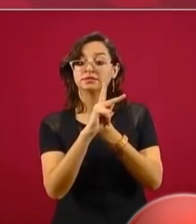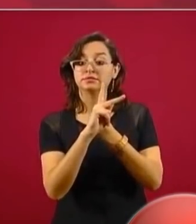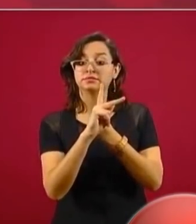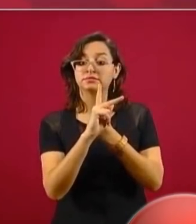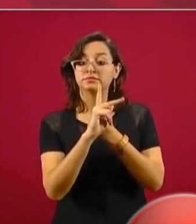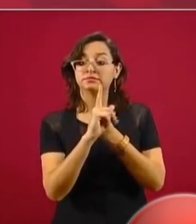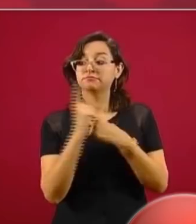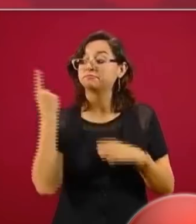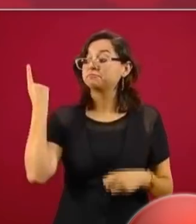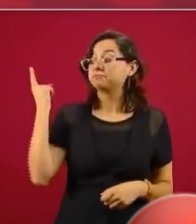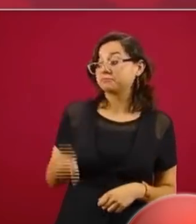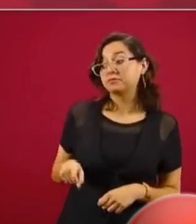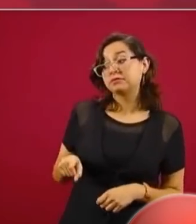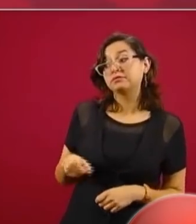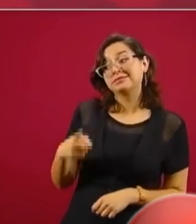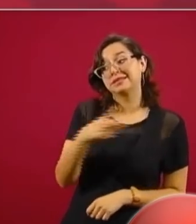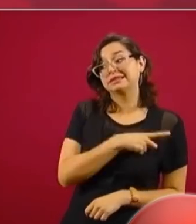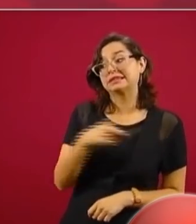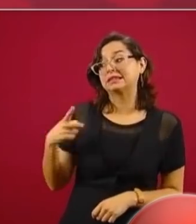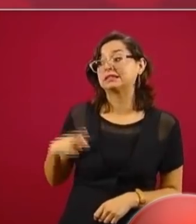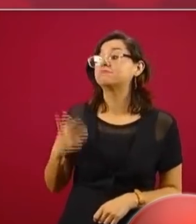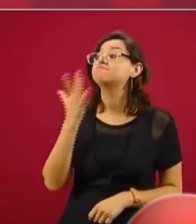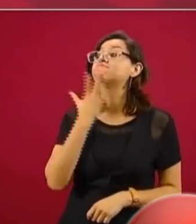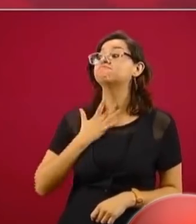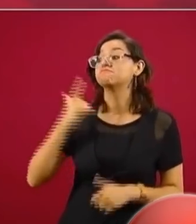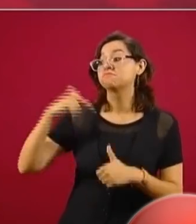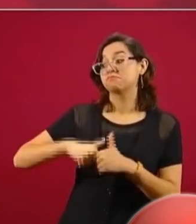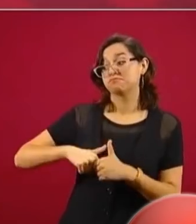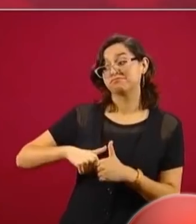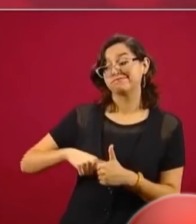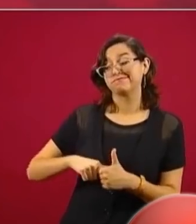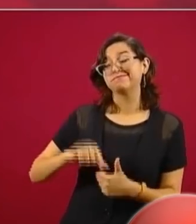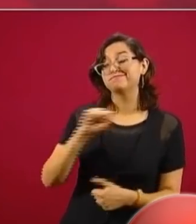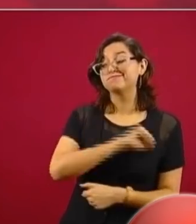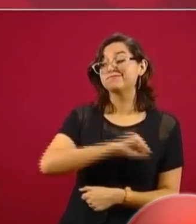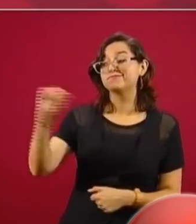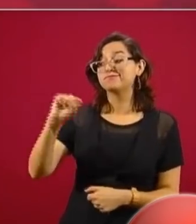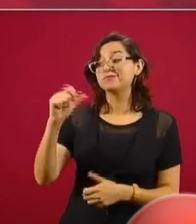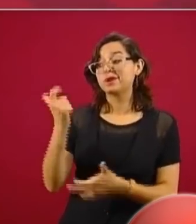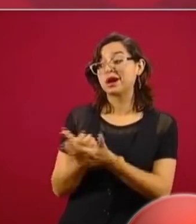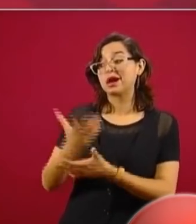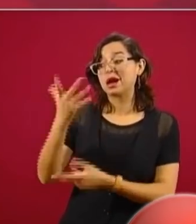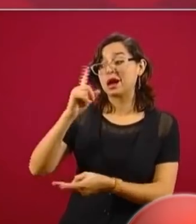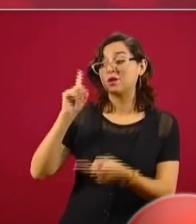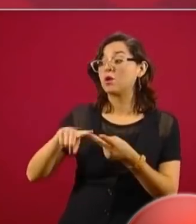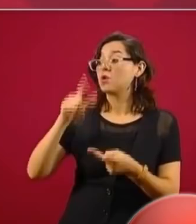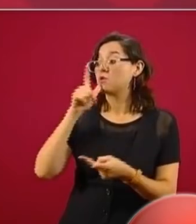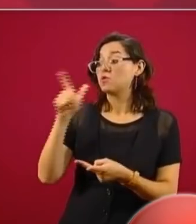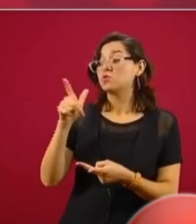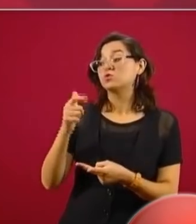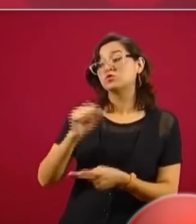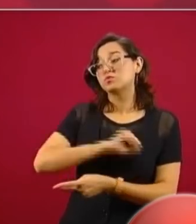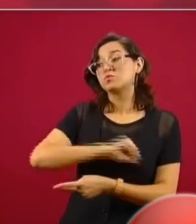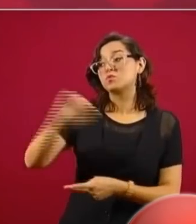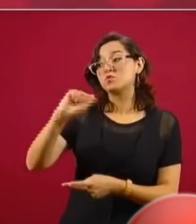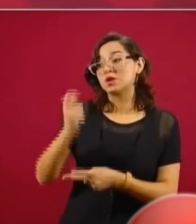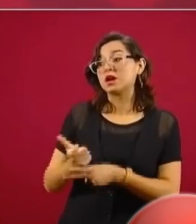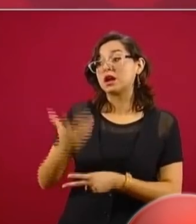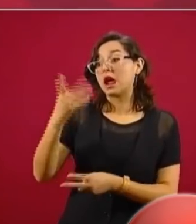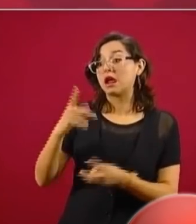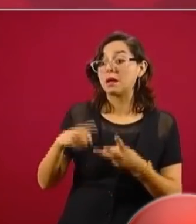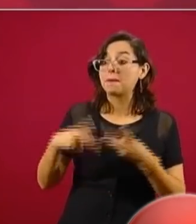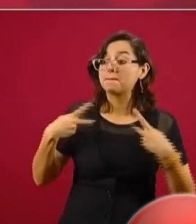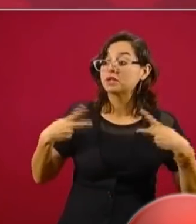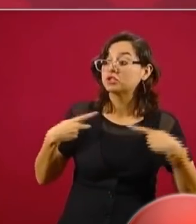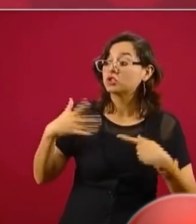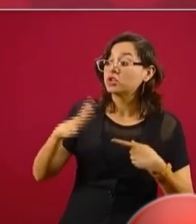que había que aumentar el precio de las gasolinas, el precio de la luz, que había que bajar los